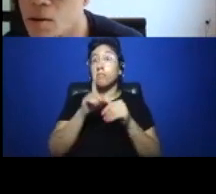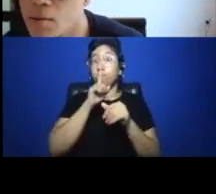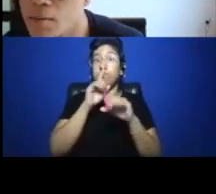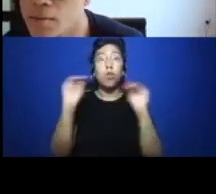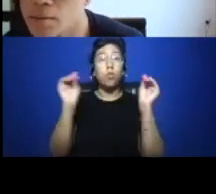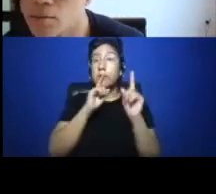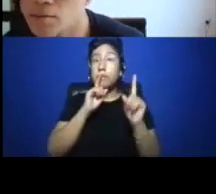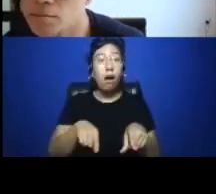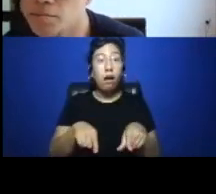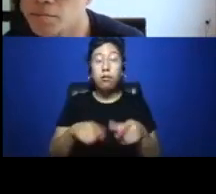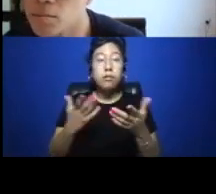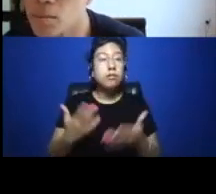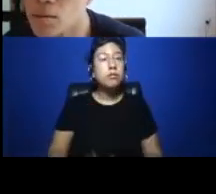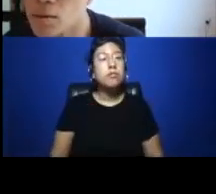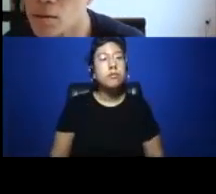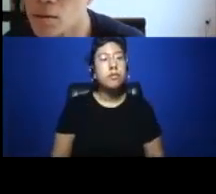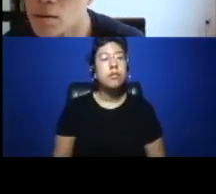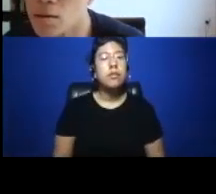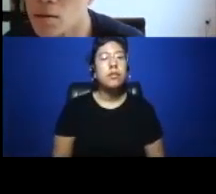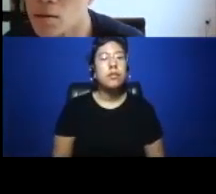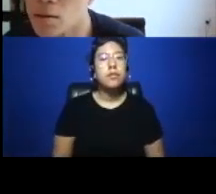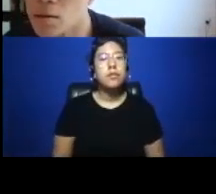Y no he recibido la respuesta.